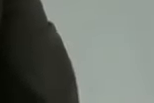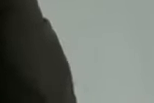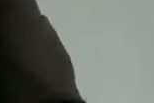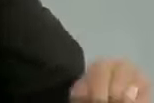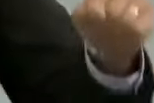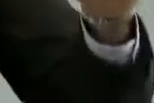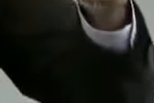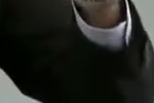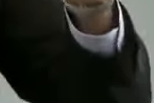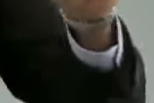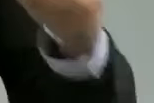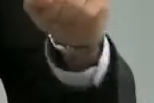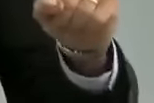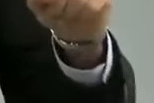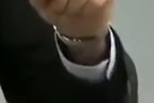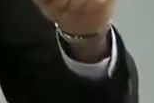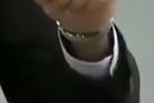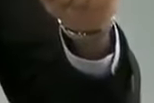tuu